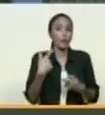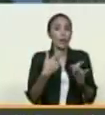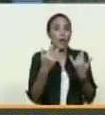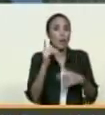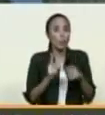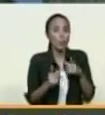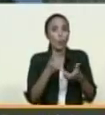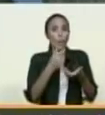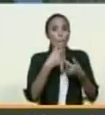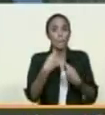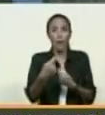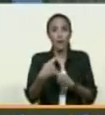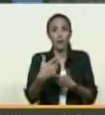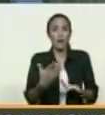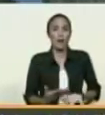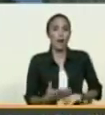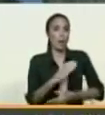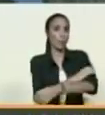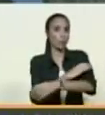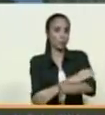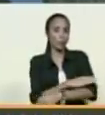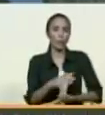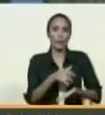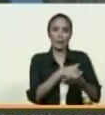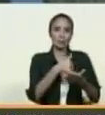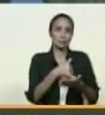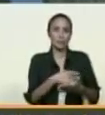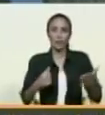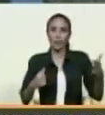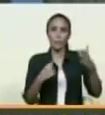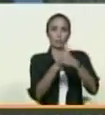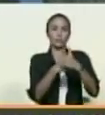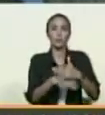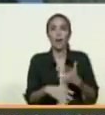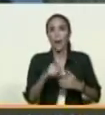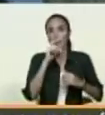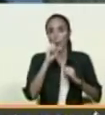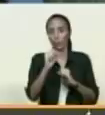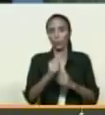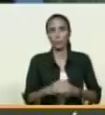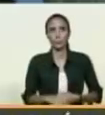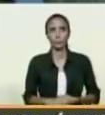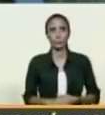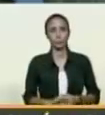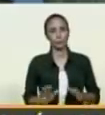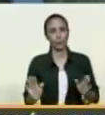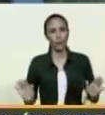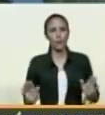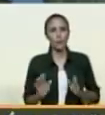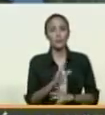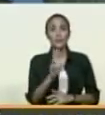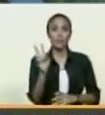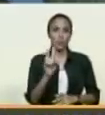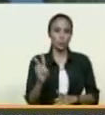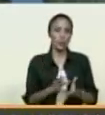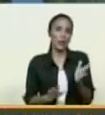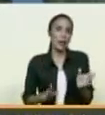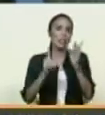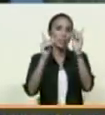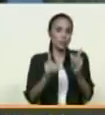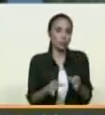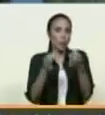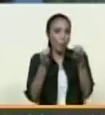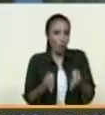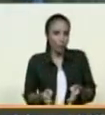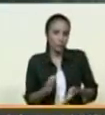venezolana para derrocar al gobierno legítimo constitucional del presidente Maduro. Miren, si el pueblo de Venezuela decidiera el 20 de mayo que el presidente